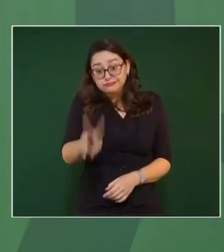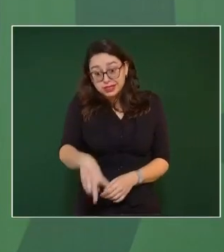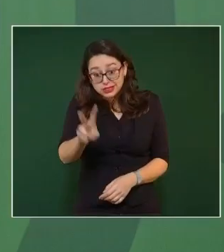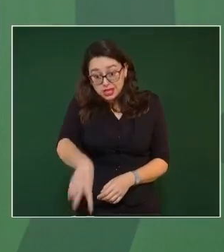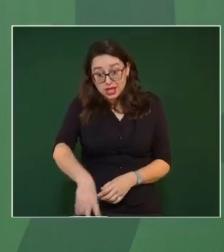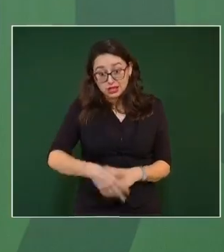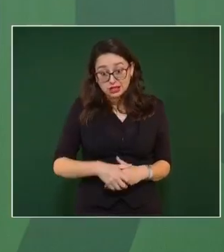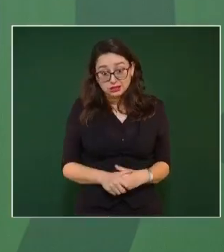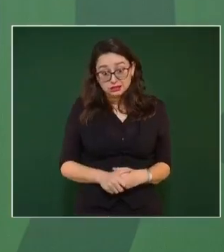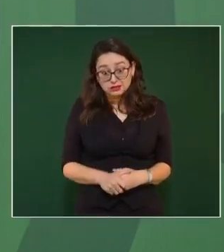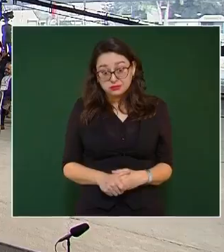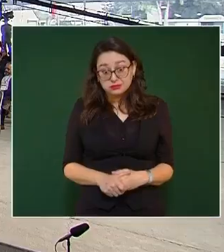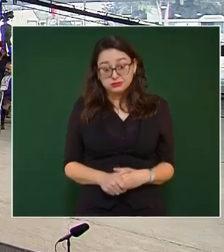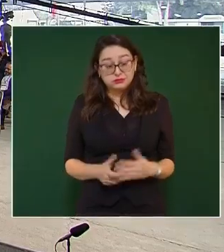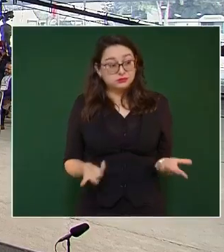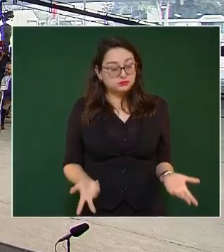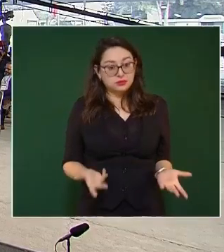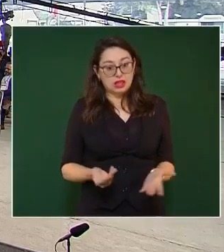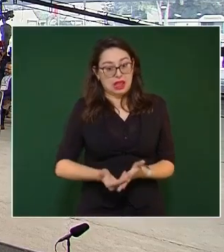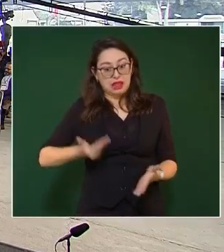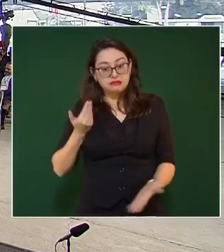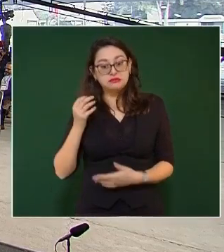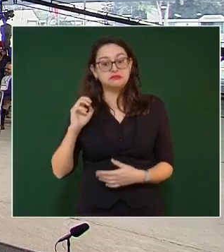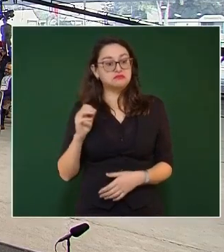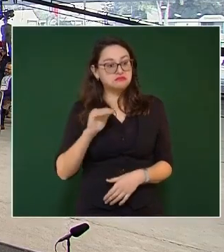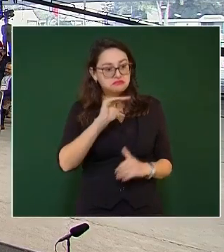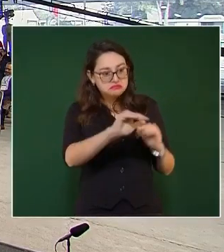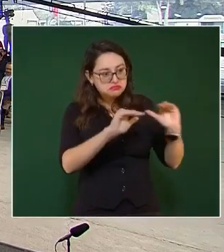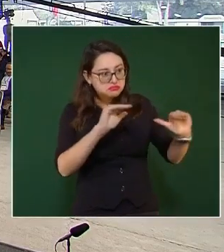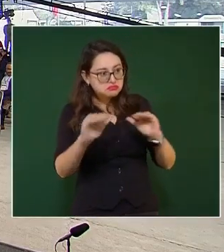no se actuó bien,